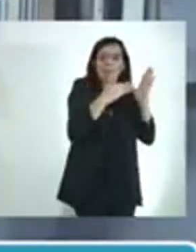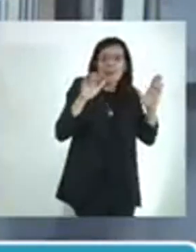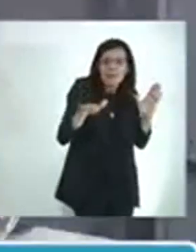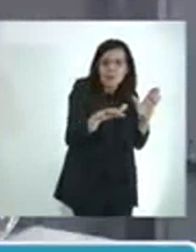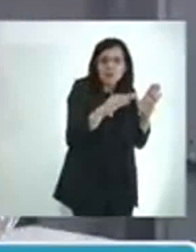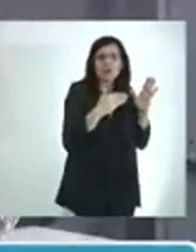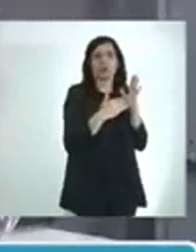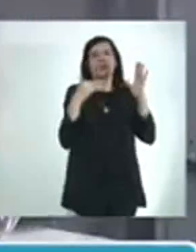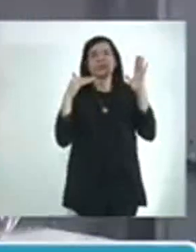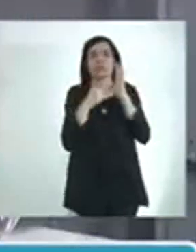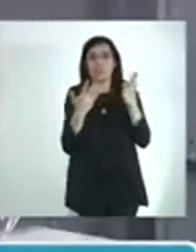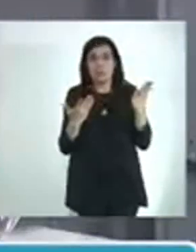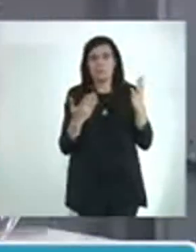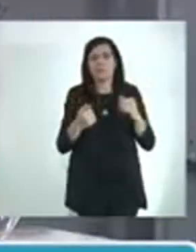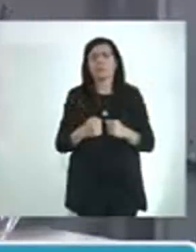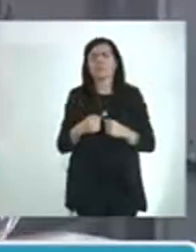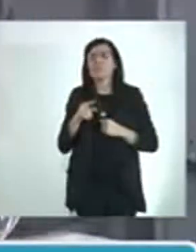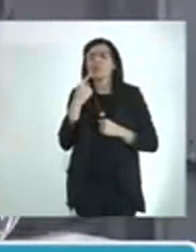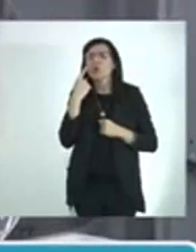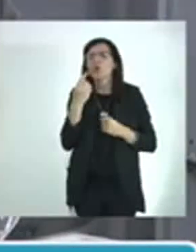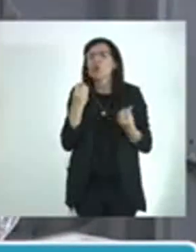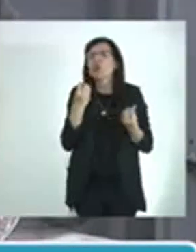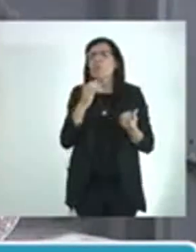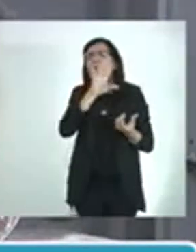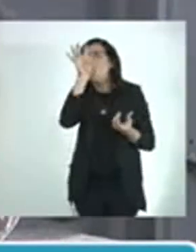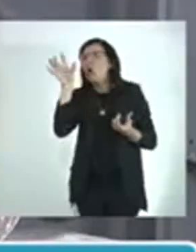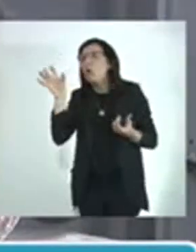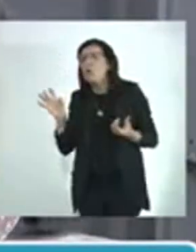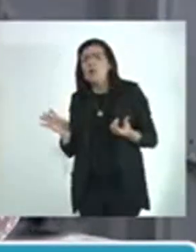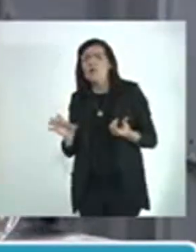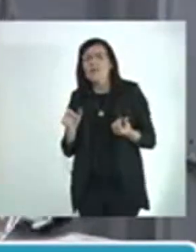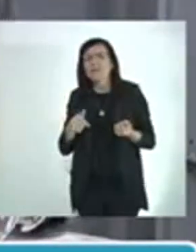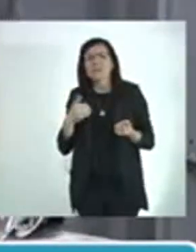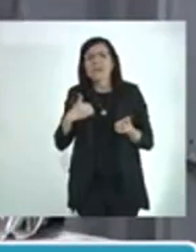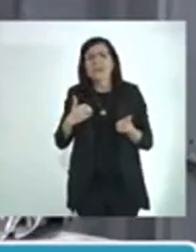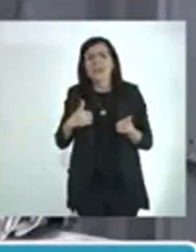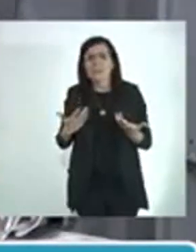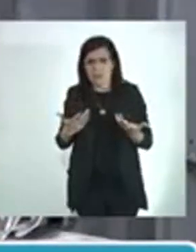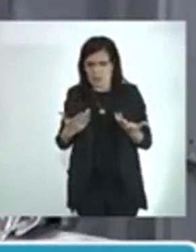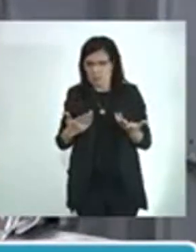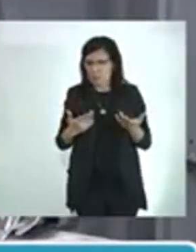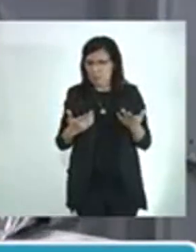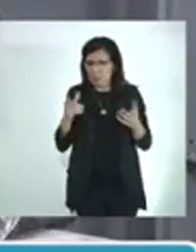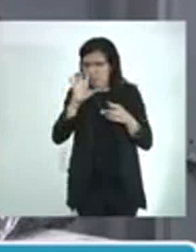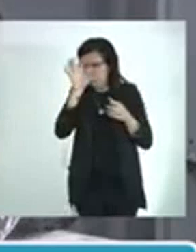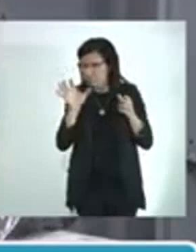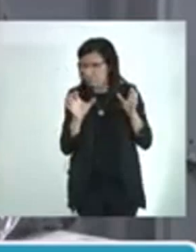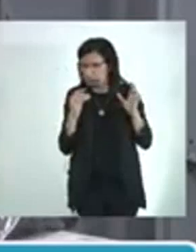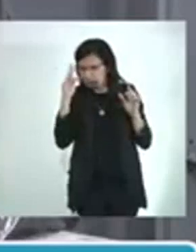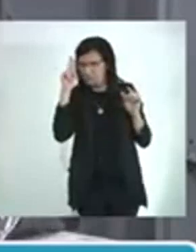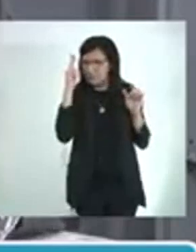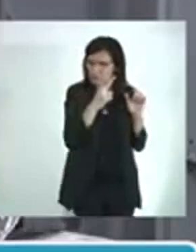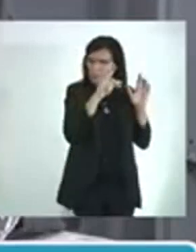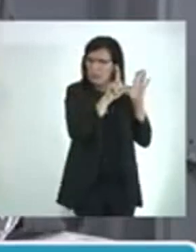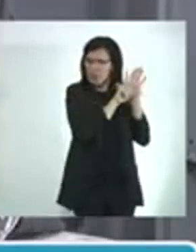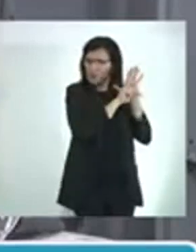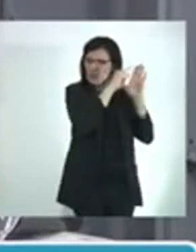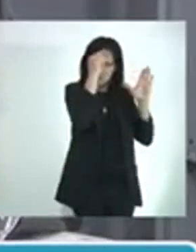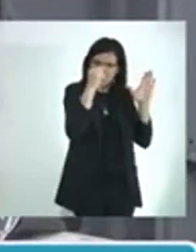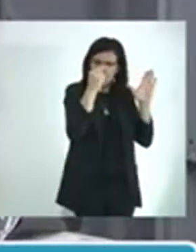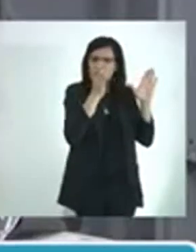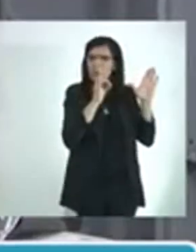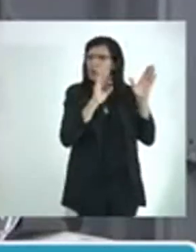¿Conocen cómo está también en otras provincias? ¿Conocen cómo está la situación, ya que hablamos de la ley nacional? Sí. ¿Conocen cómo es la situación en otros